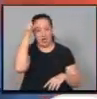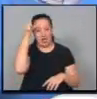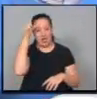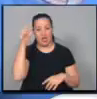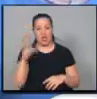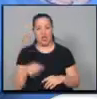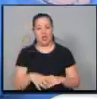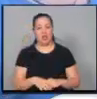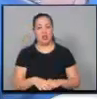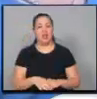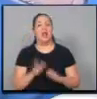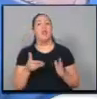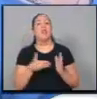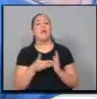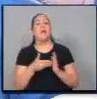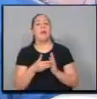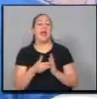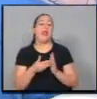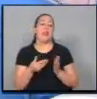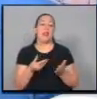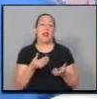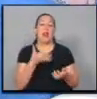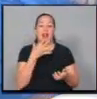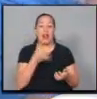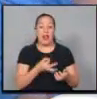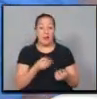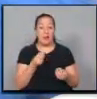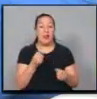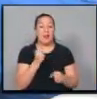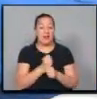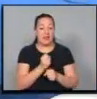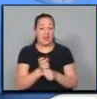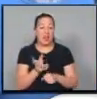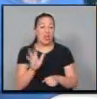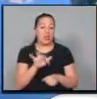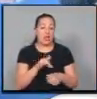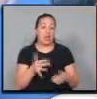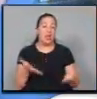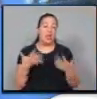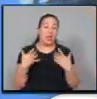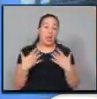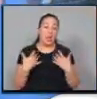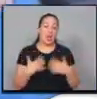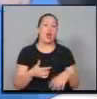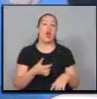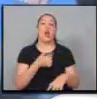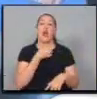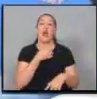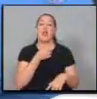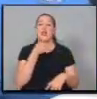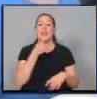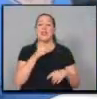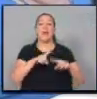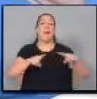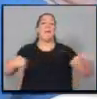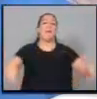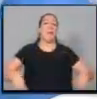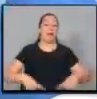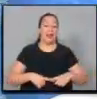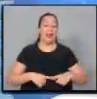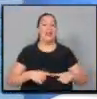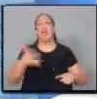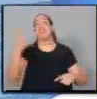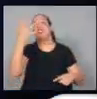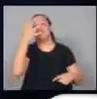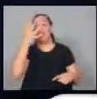furioso? Y depende para qué, porque la verdad que para trabajar todos los días el calor es bastante agobiante, pero si uno está en una pileta tomando sol,